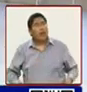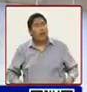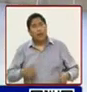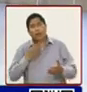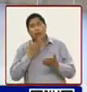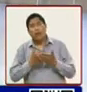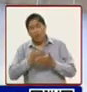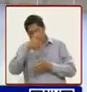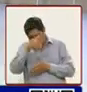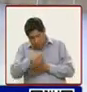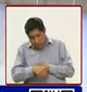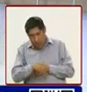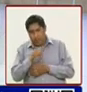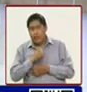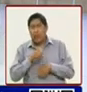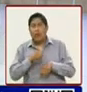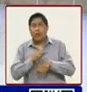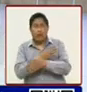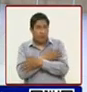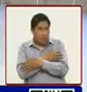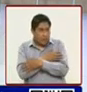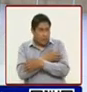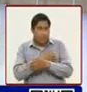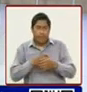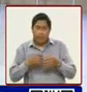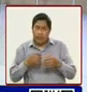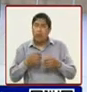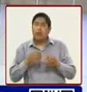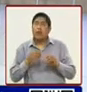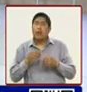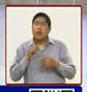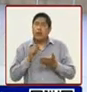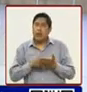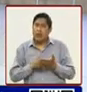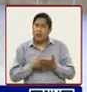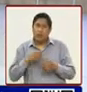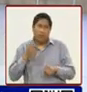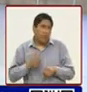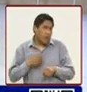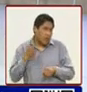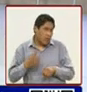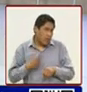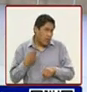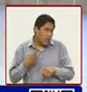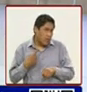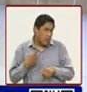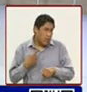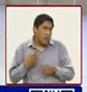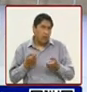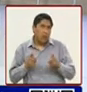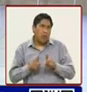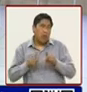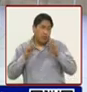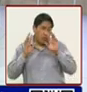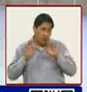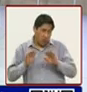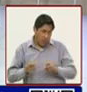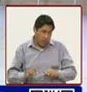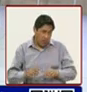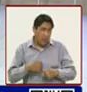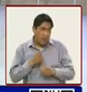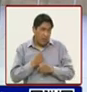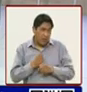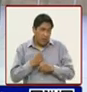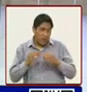buenas noches, Denise Quiroga lo saluda. Alcalde Apaza, coméntenos por favor si estos hechos son recurrentes, más en la época de lluvias, ¿se realizan